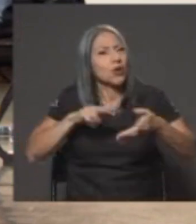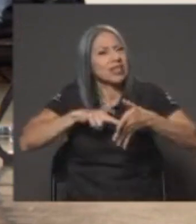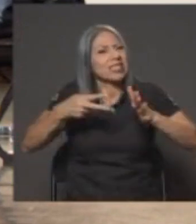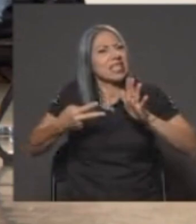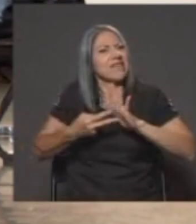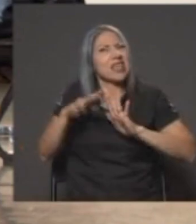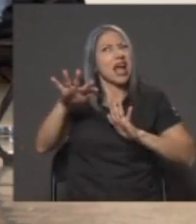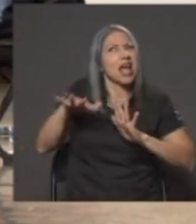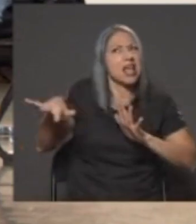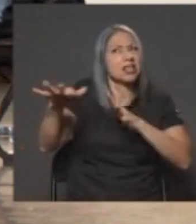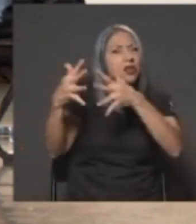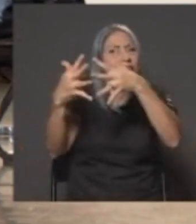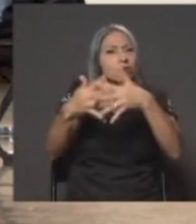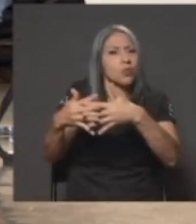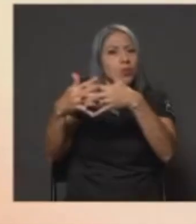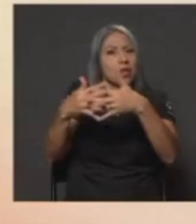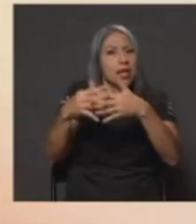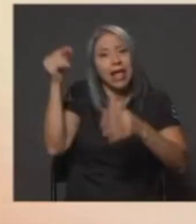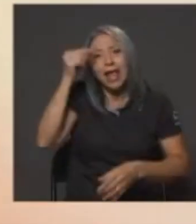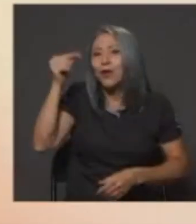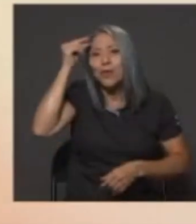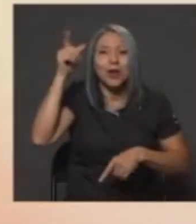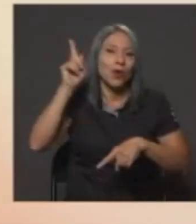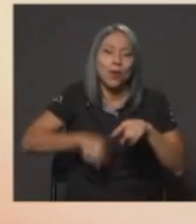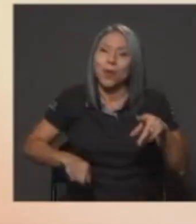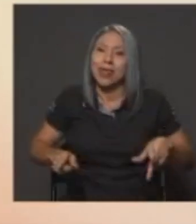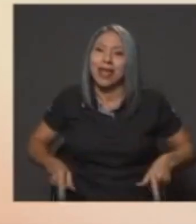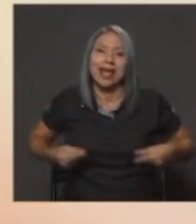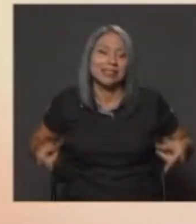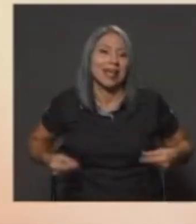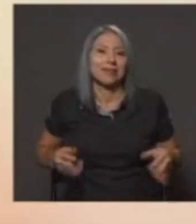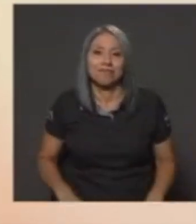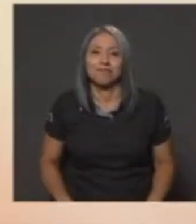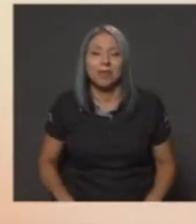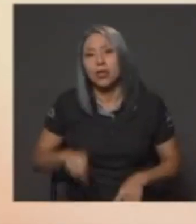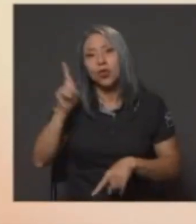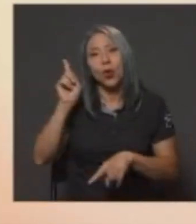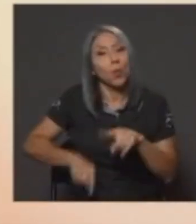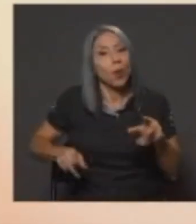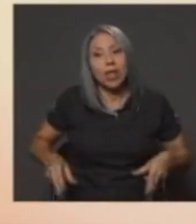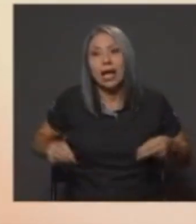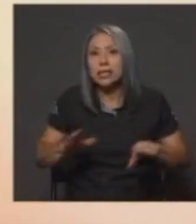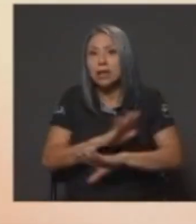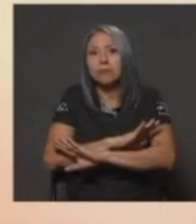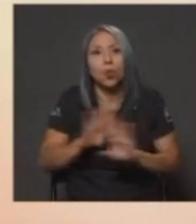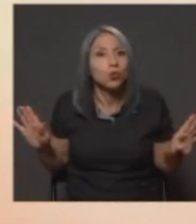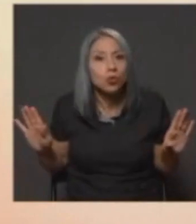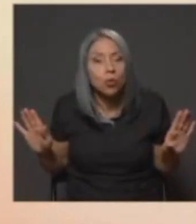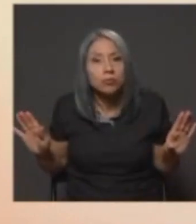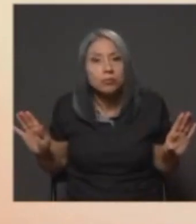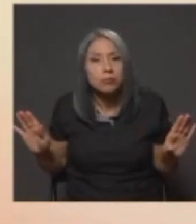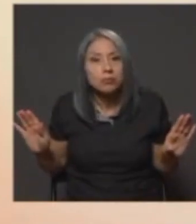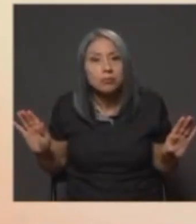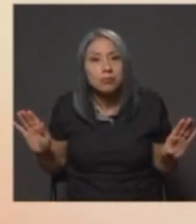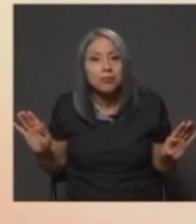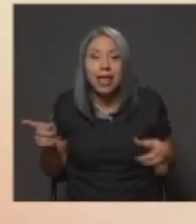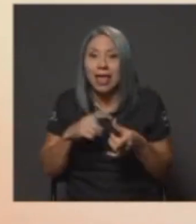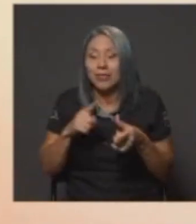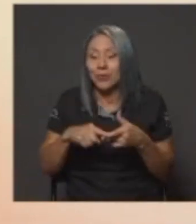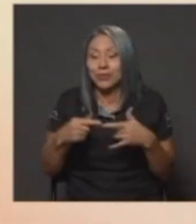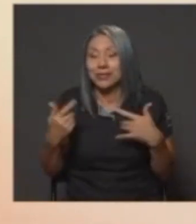contexto de Estados Unidos? El gobierno no puede gastar. No puede gastar, punto, ¿no? Entonces, lo